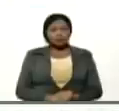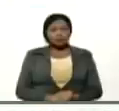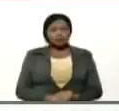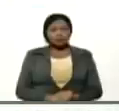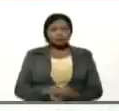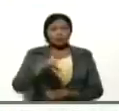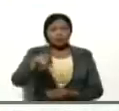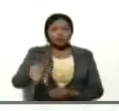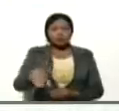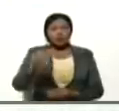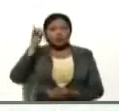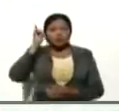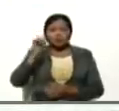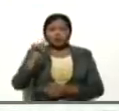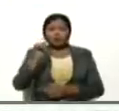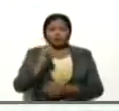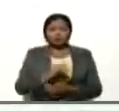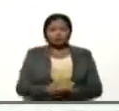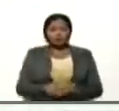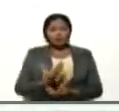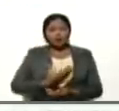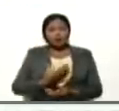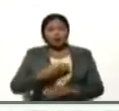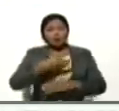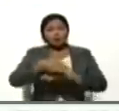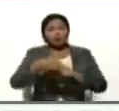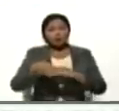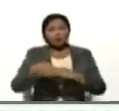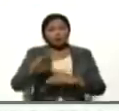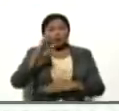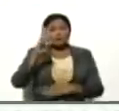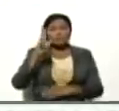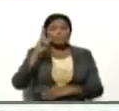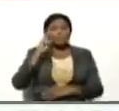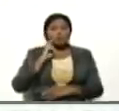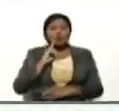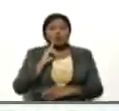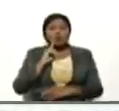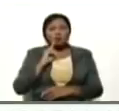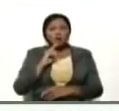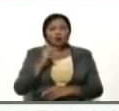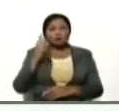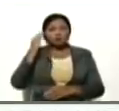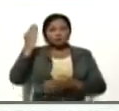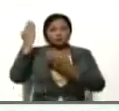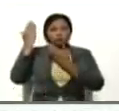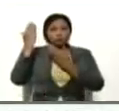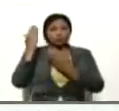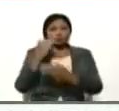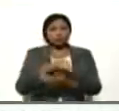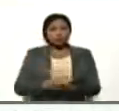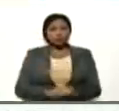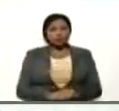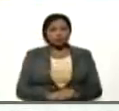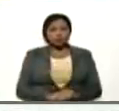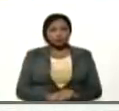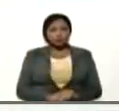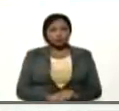Estado Yaracuy, Alcaldía del Municipio Bolívar, Sol Colmenares.